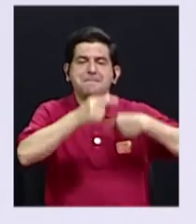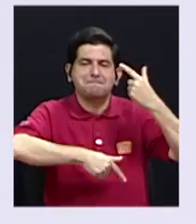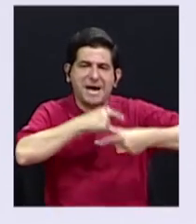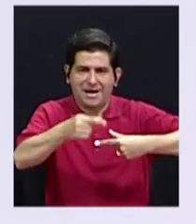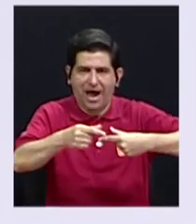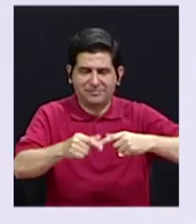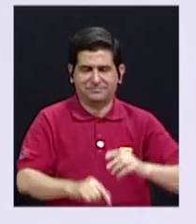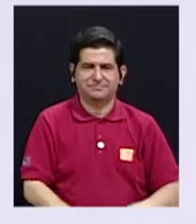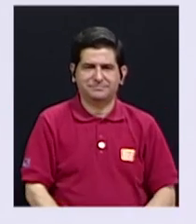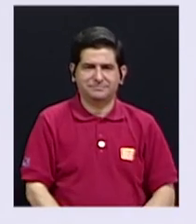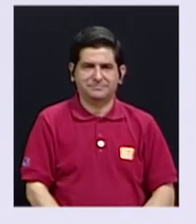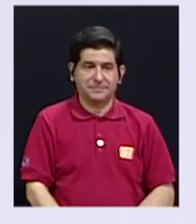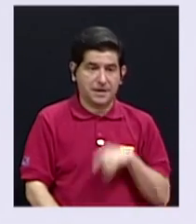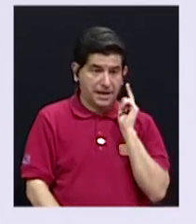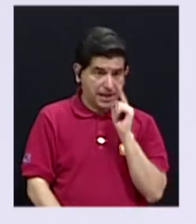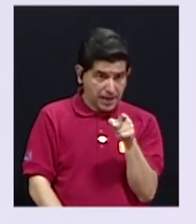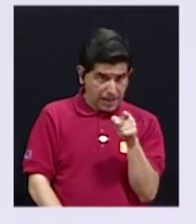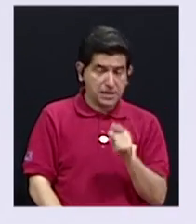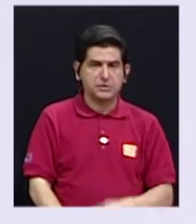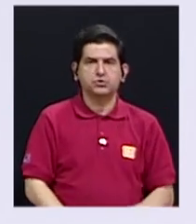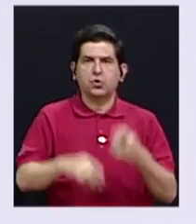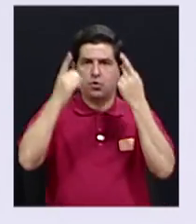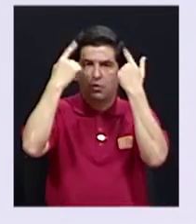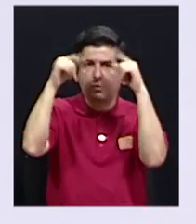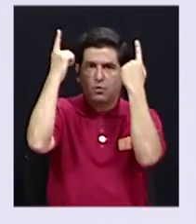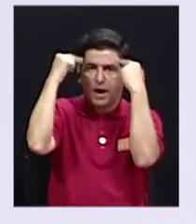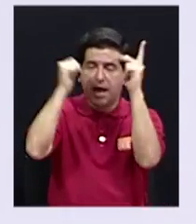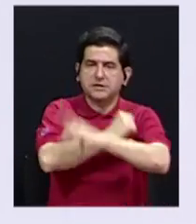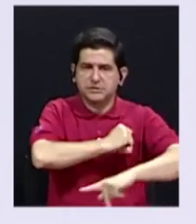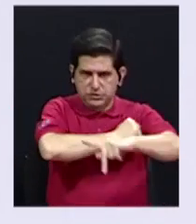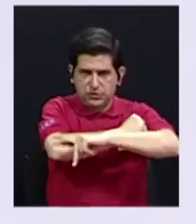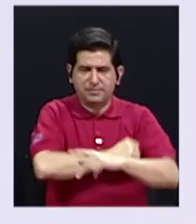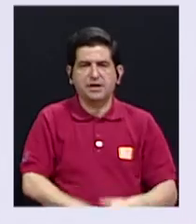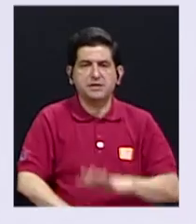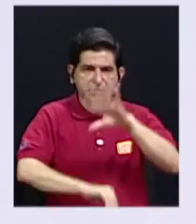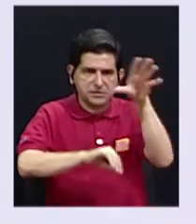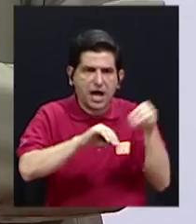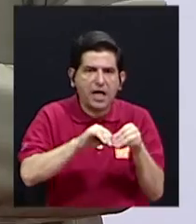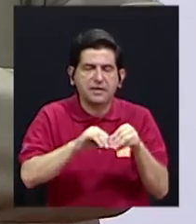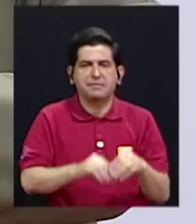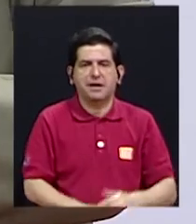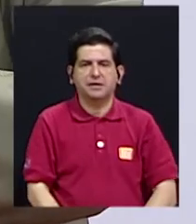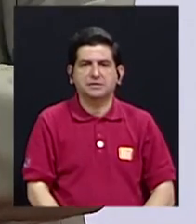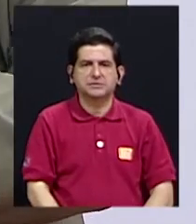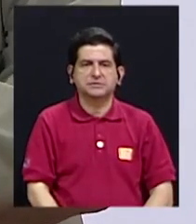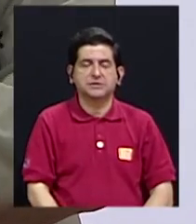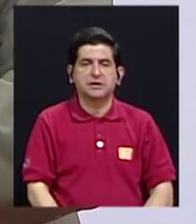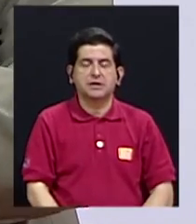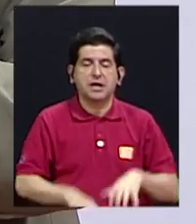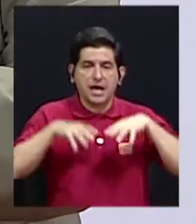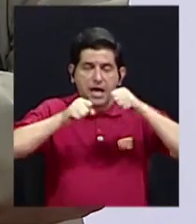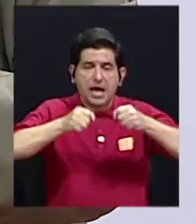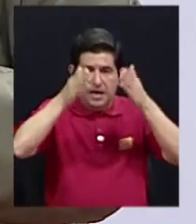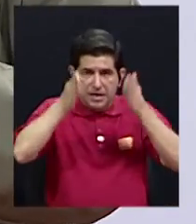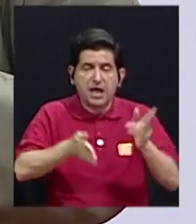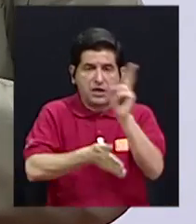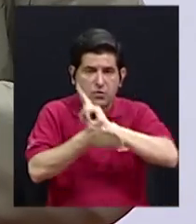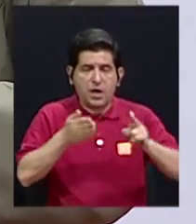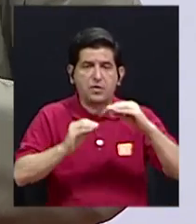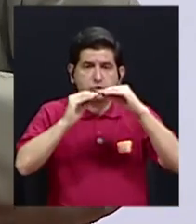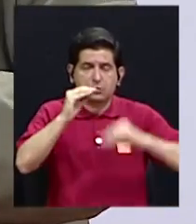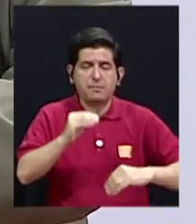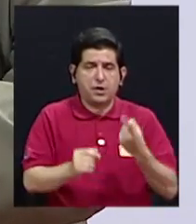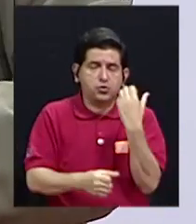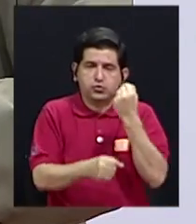y eso y eso es un logro como país yo siento que sí además eso se le suma que los grados universitarios tienen menos